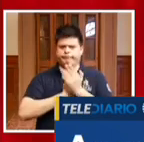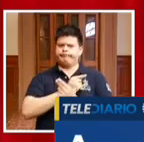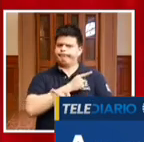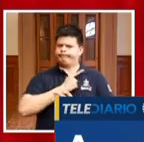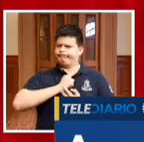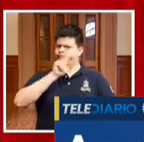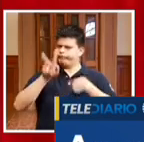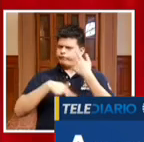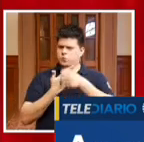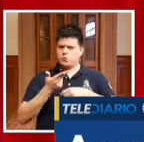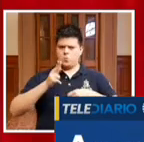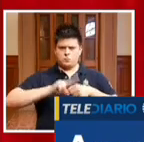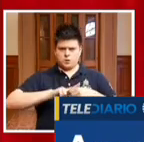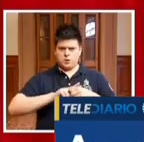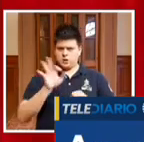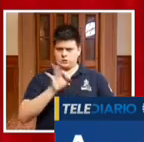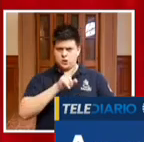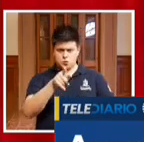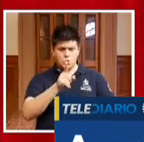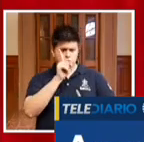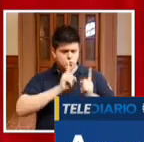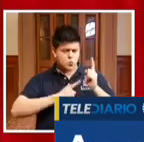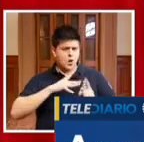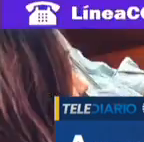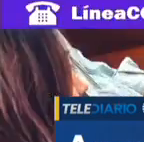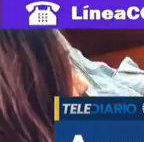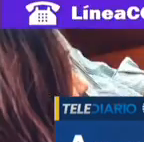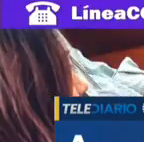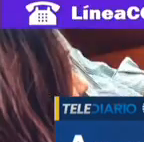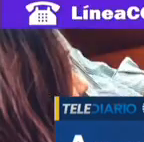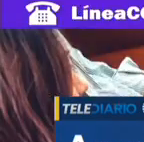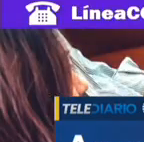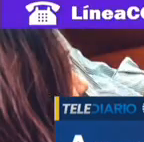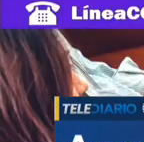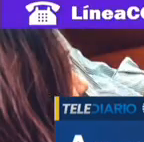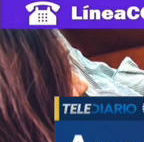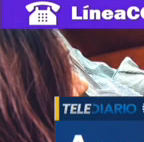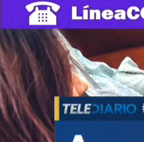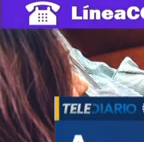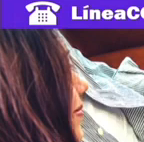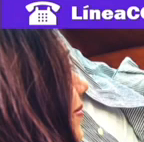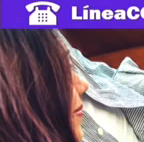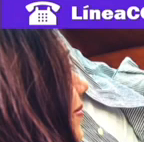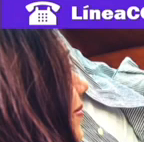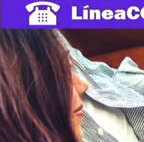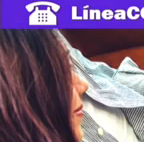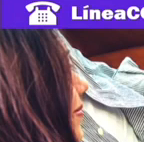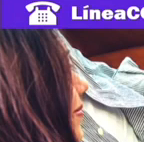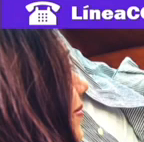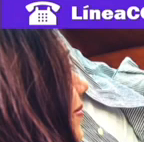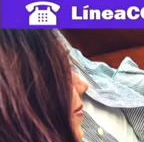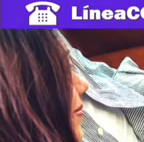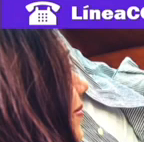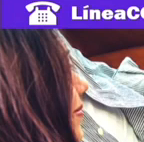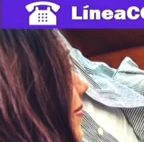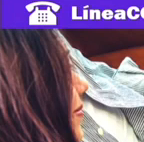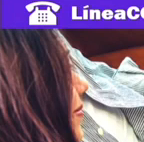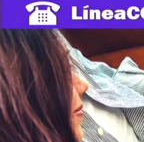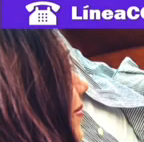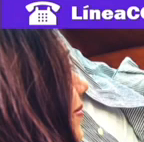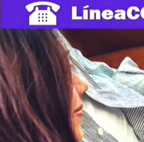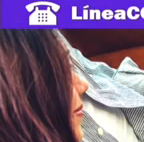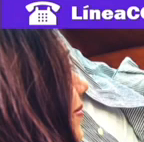alguna duda, puedes llamar a línea COVID o enlazarte a esta reunión que te va a